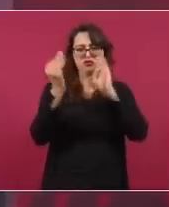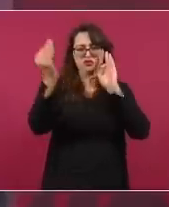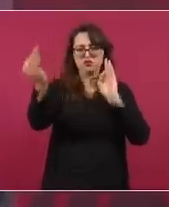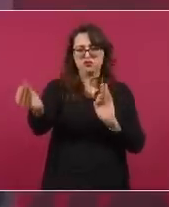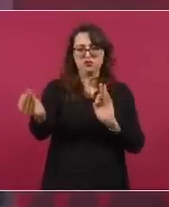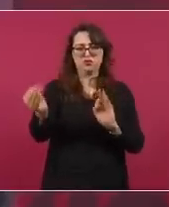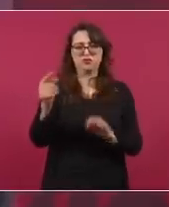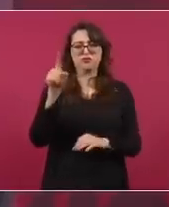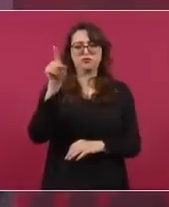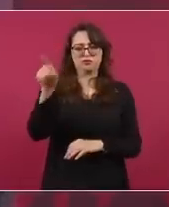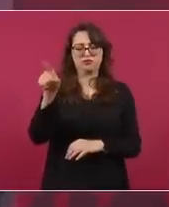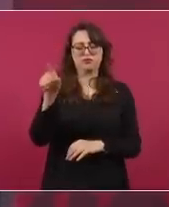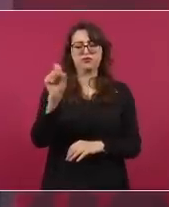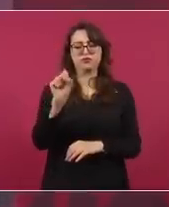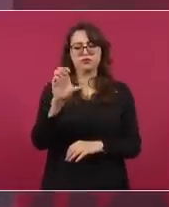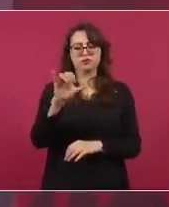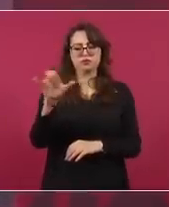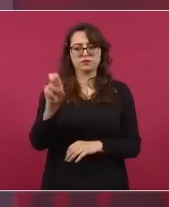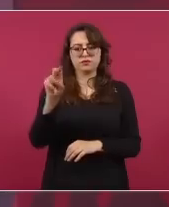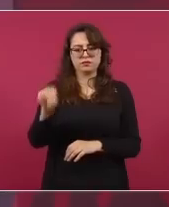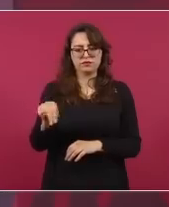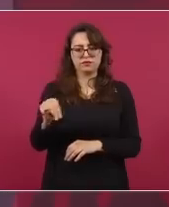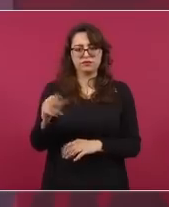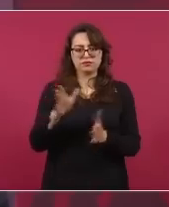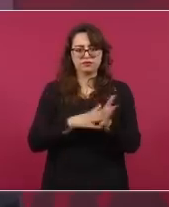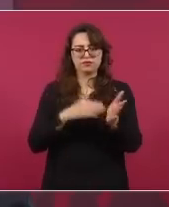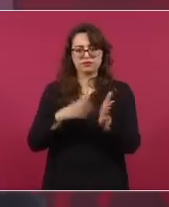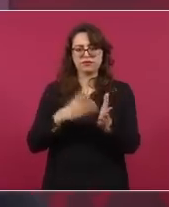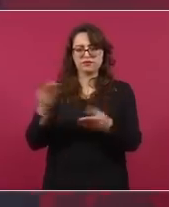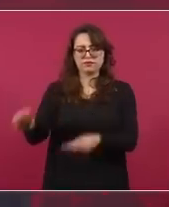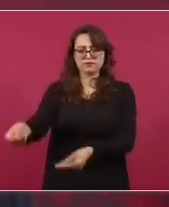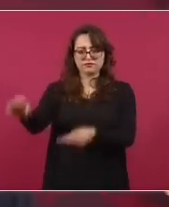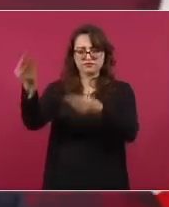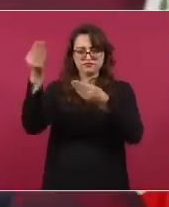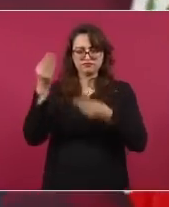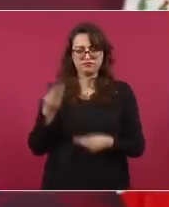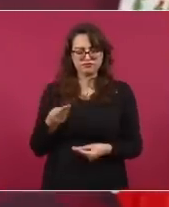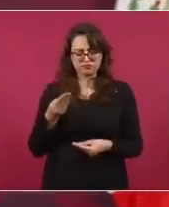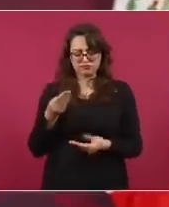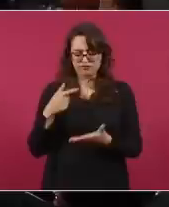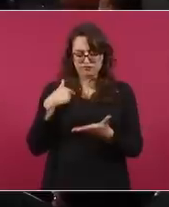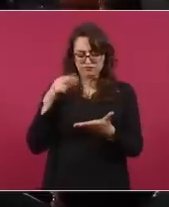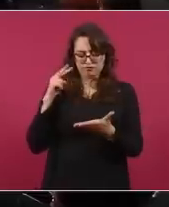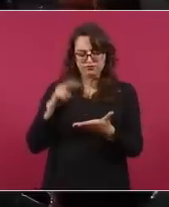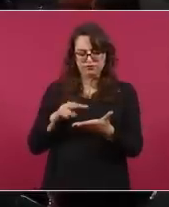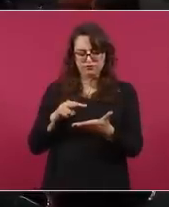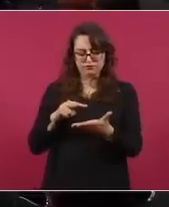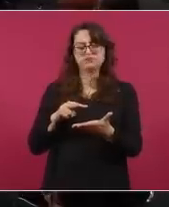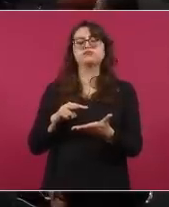de la corte. Y lo que me trajeron muestra,